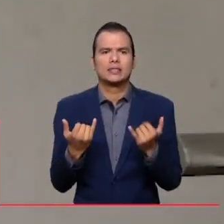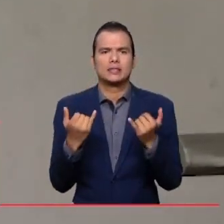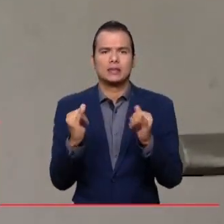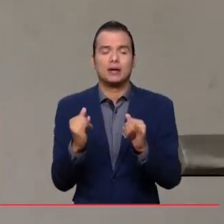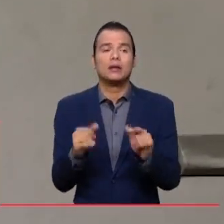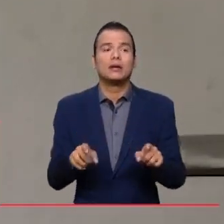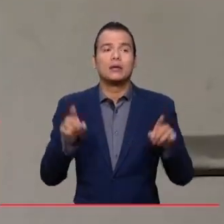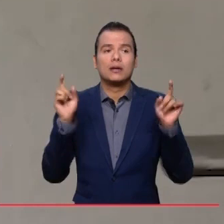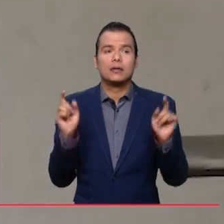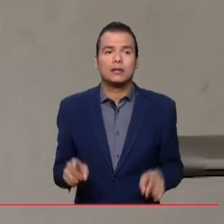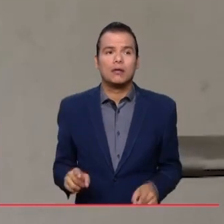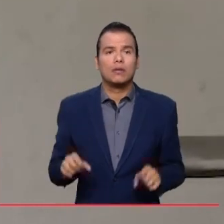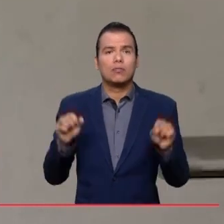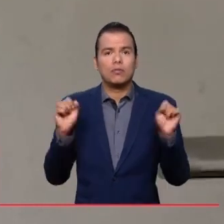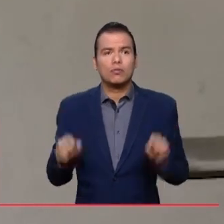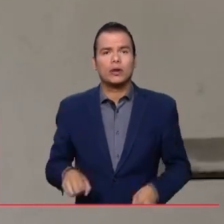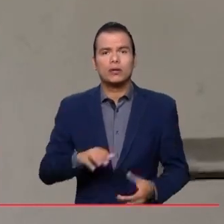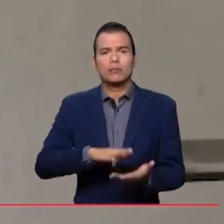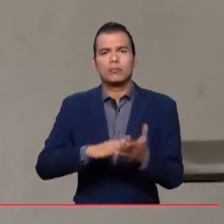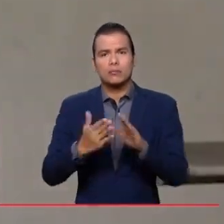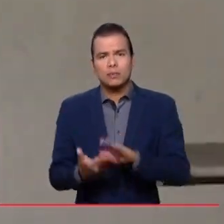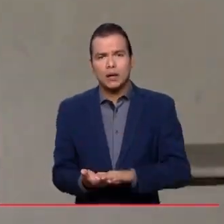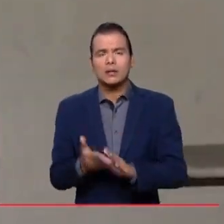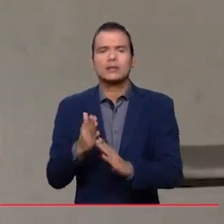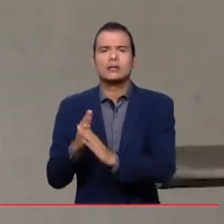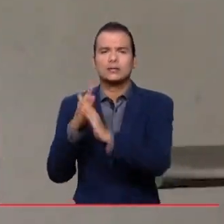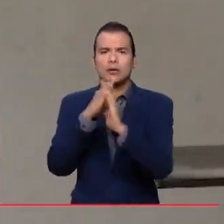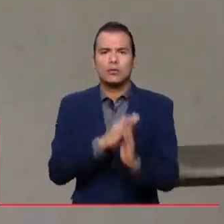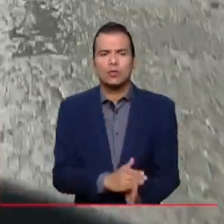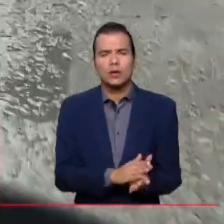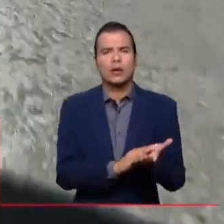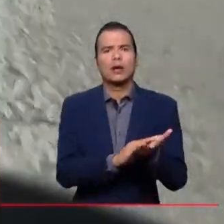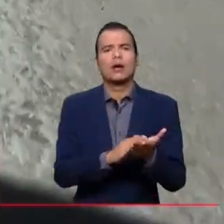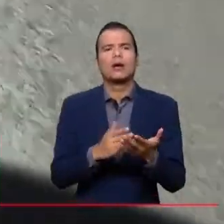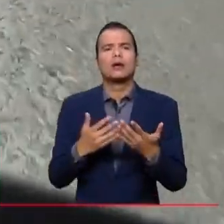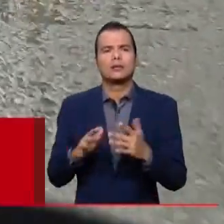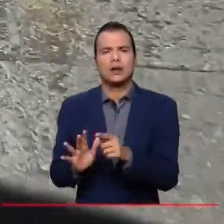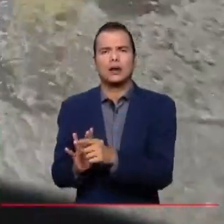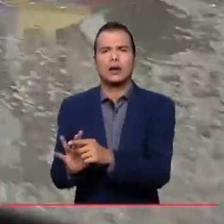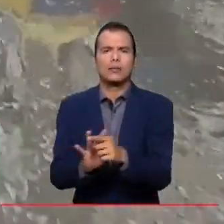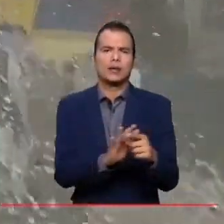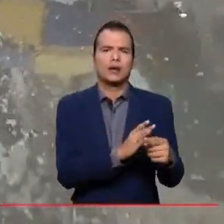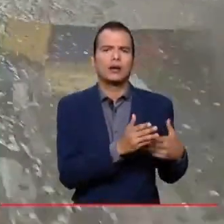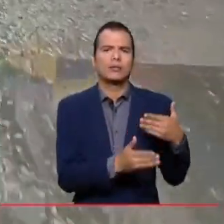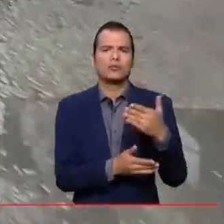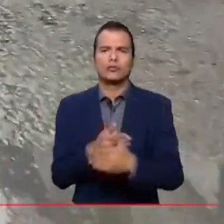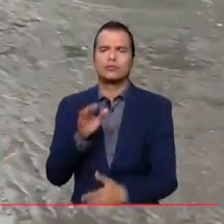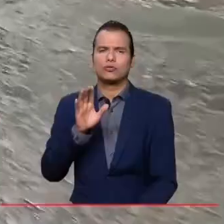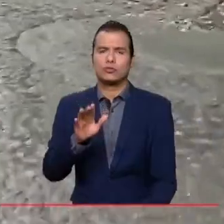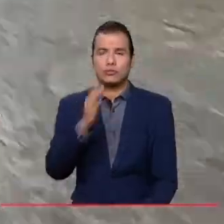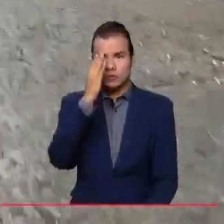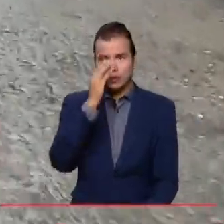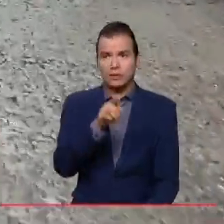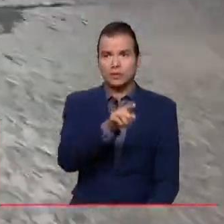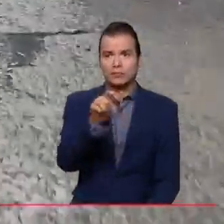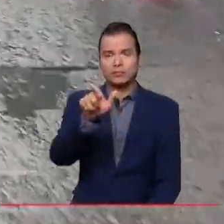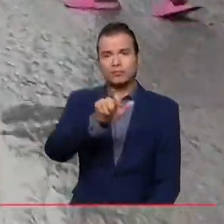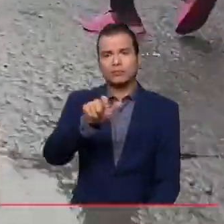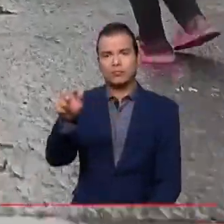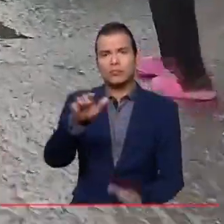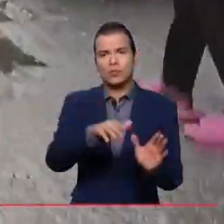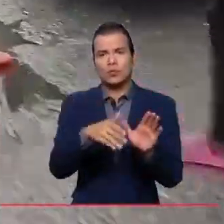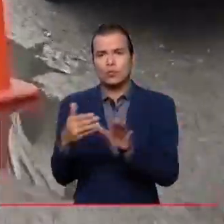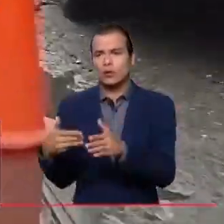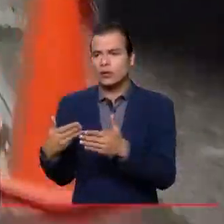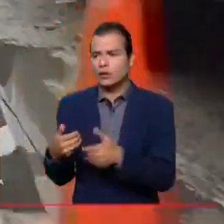el proceso de paz sociojurídico con actores armados en el municipio de Quibdó es clave. Balas que han cobrado la vida de 26 personas